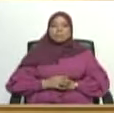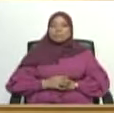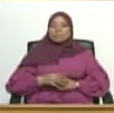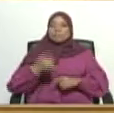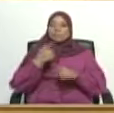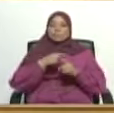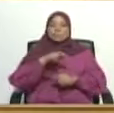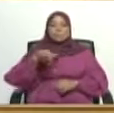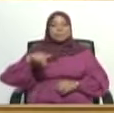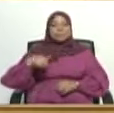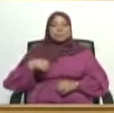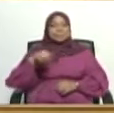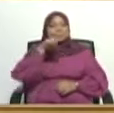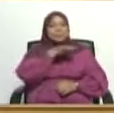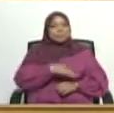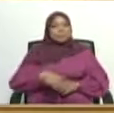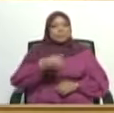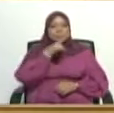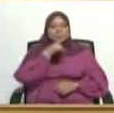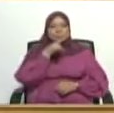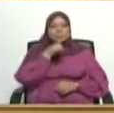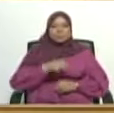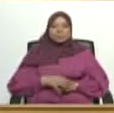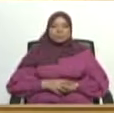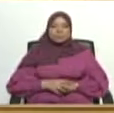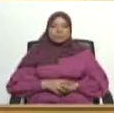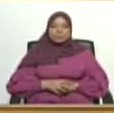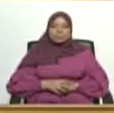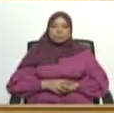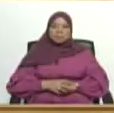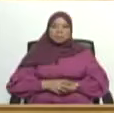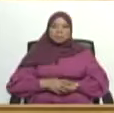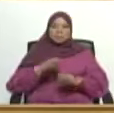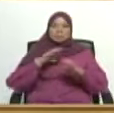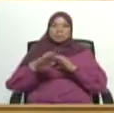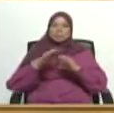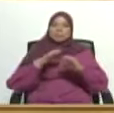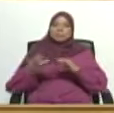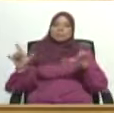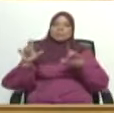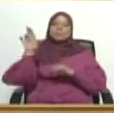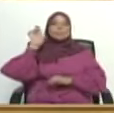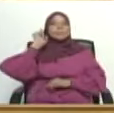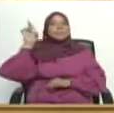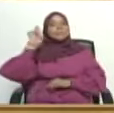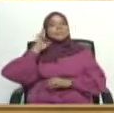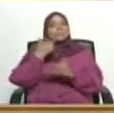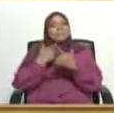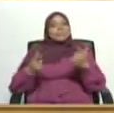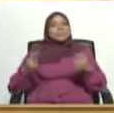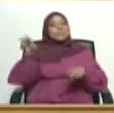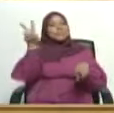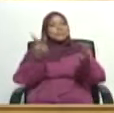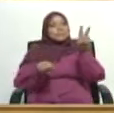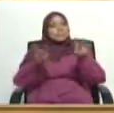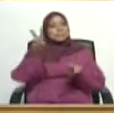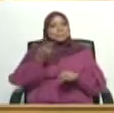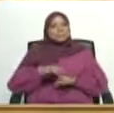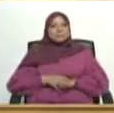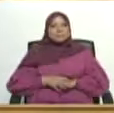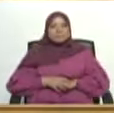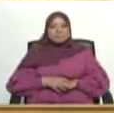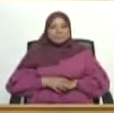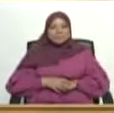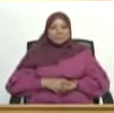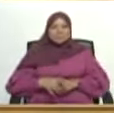Prefiere todos esos medios de comunicación que se llenan la boca hablando de la libertad de expresión. Y